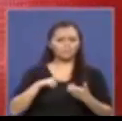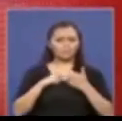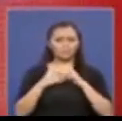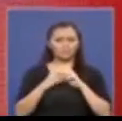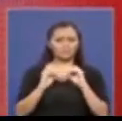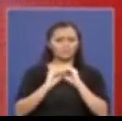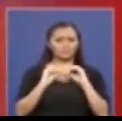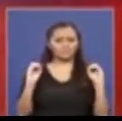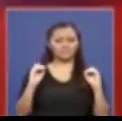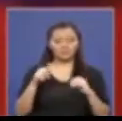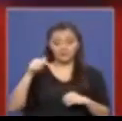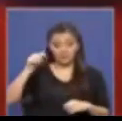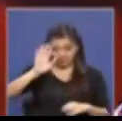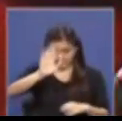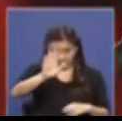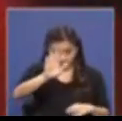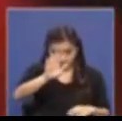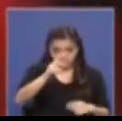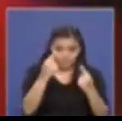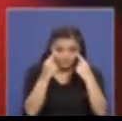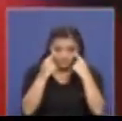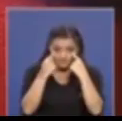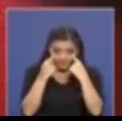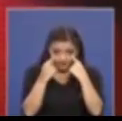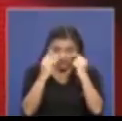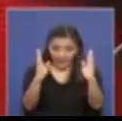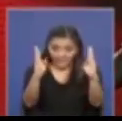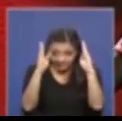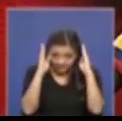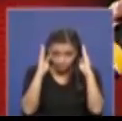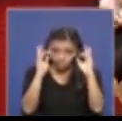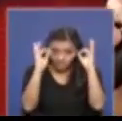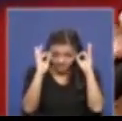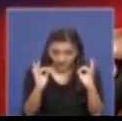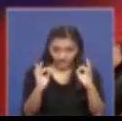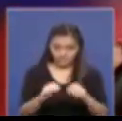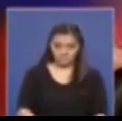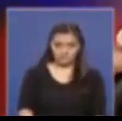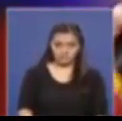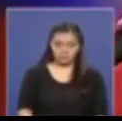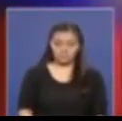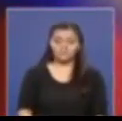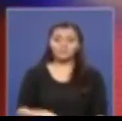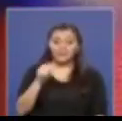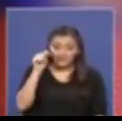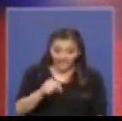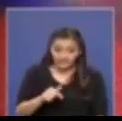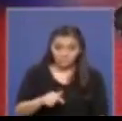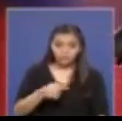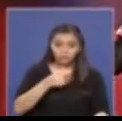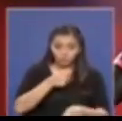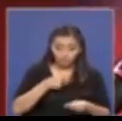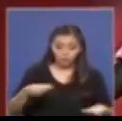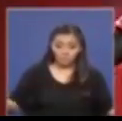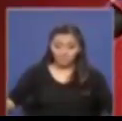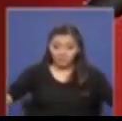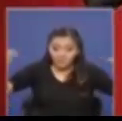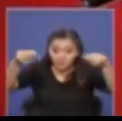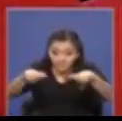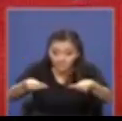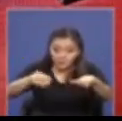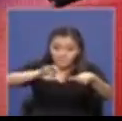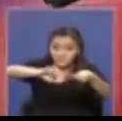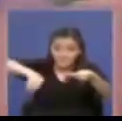no afecta, escríbanlo, porque nos van a tratar de engañar ciertos medios de comunicación. A 28.200 pequeños